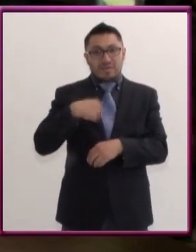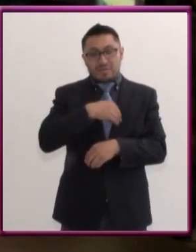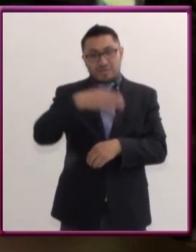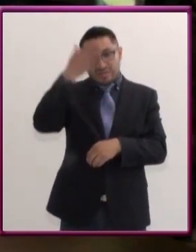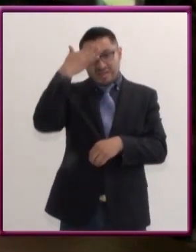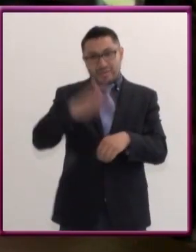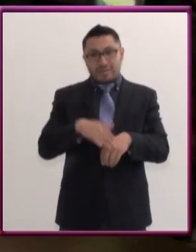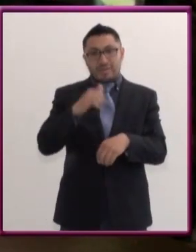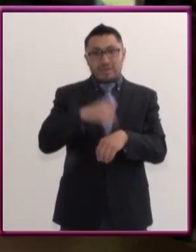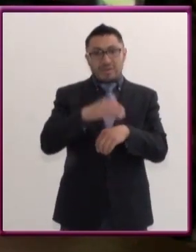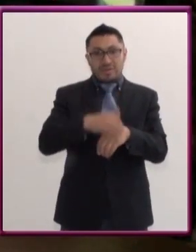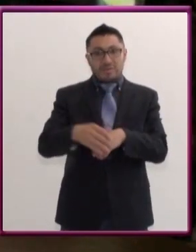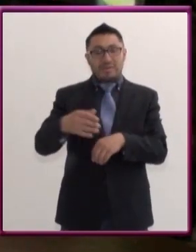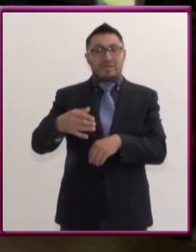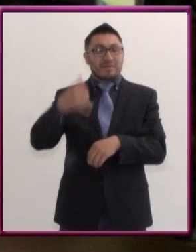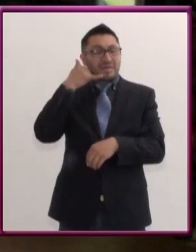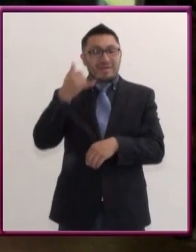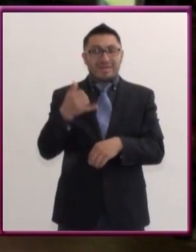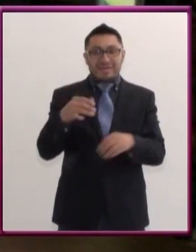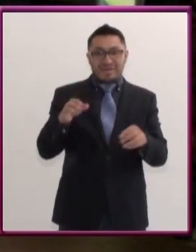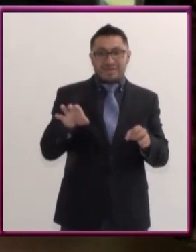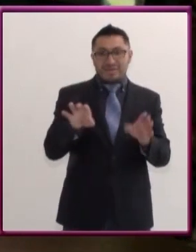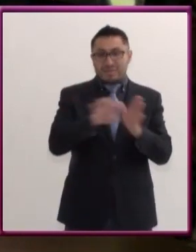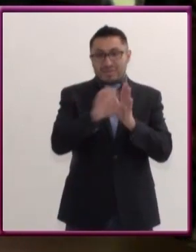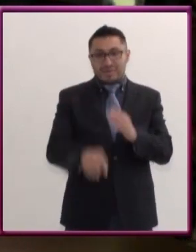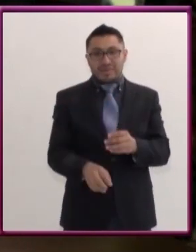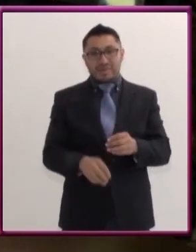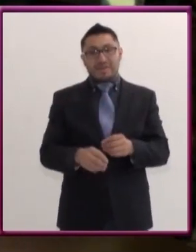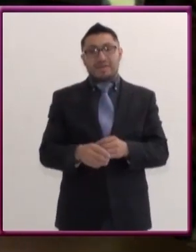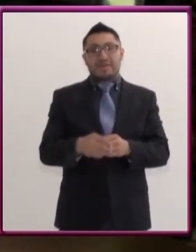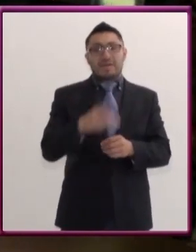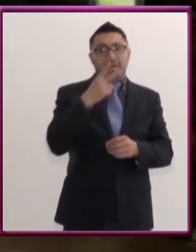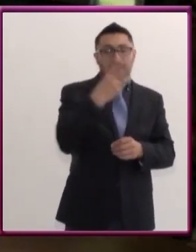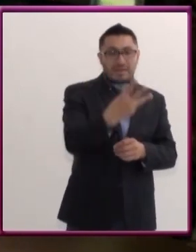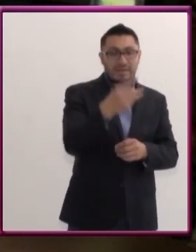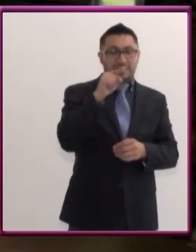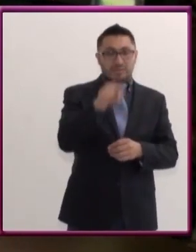nos aprendemos, que son los números telefónicos. Por ejemplo, es